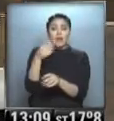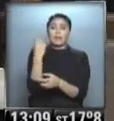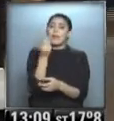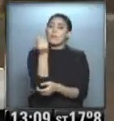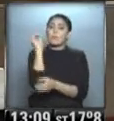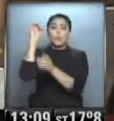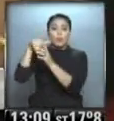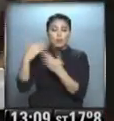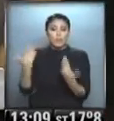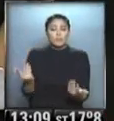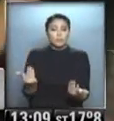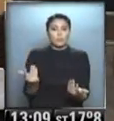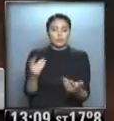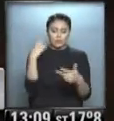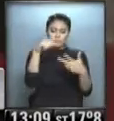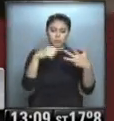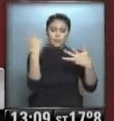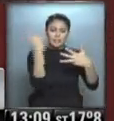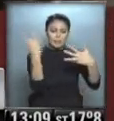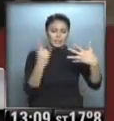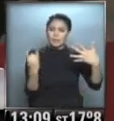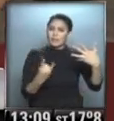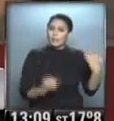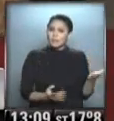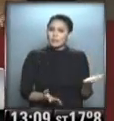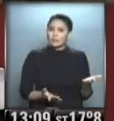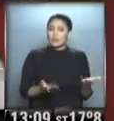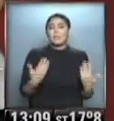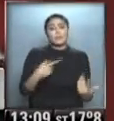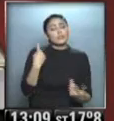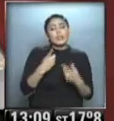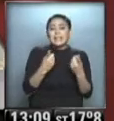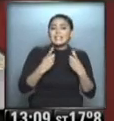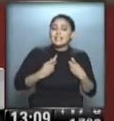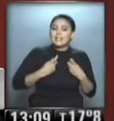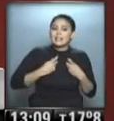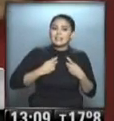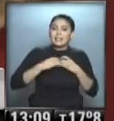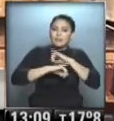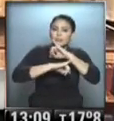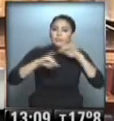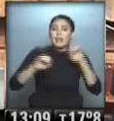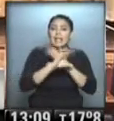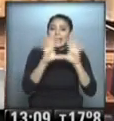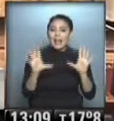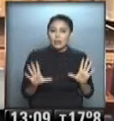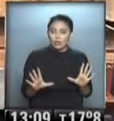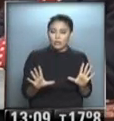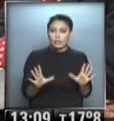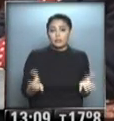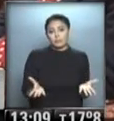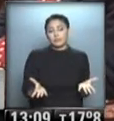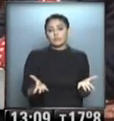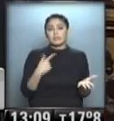fiscal. Bueno, estas son todas las mentiras que tuvimos la necesidad de salir a aclarar, porque ya